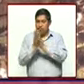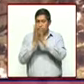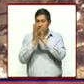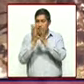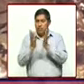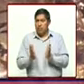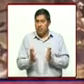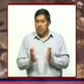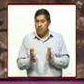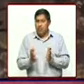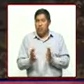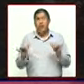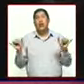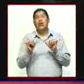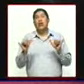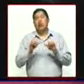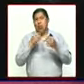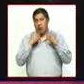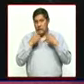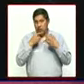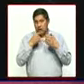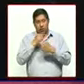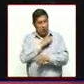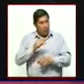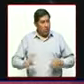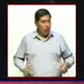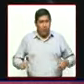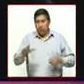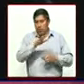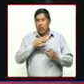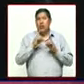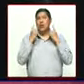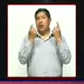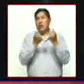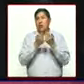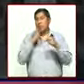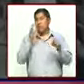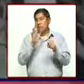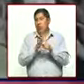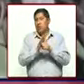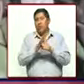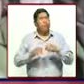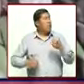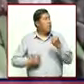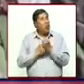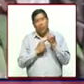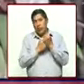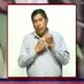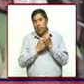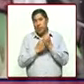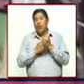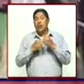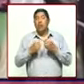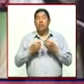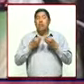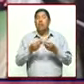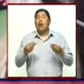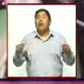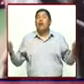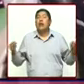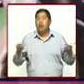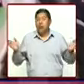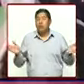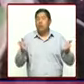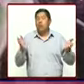total extinción. También se pronunció el gobernador de ese departamento, quien se comprometió a reforzar el apoyo para equipamientos y